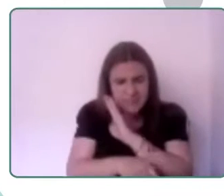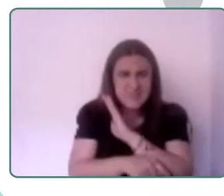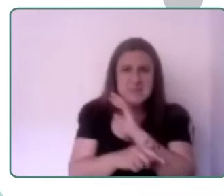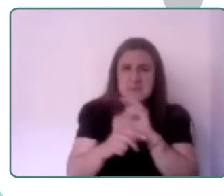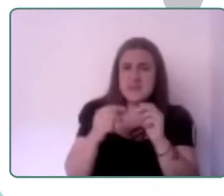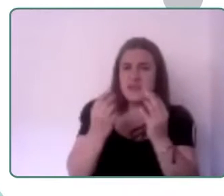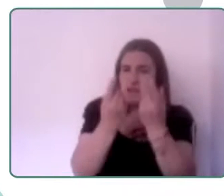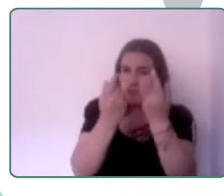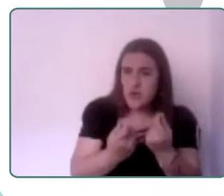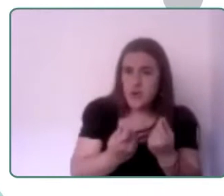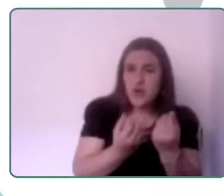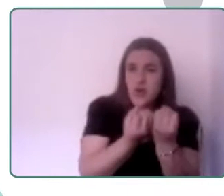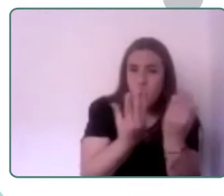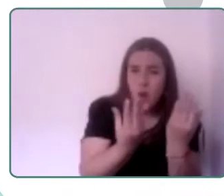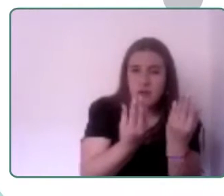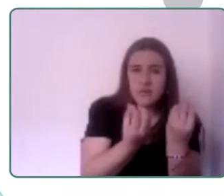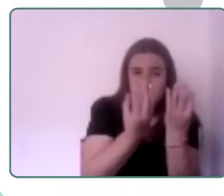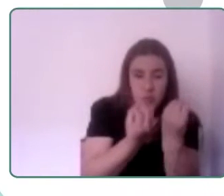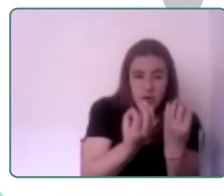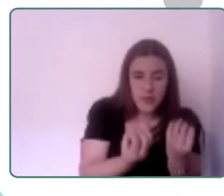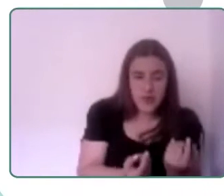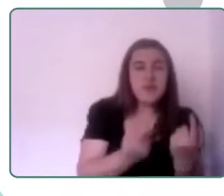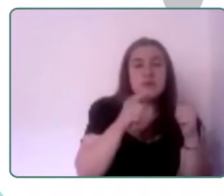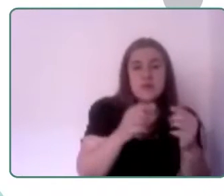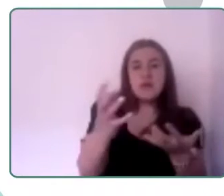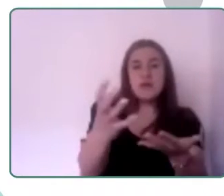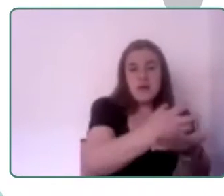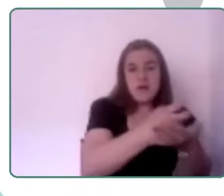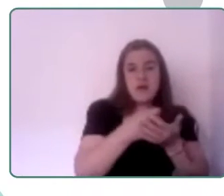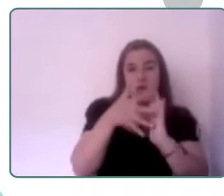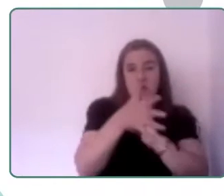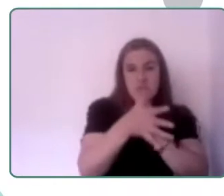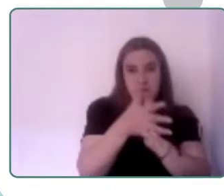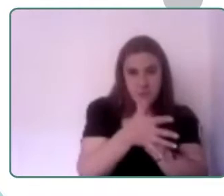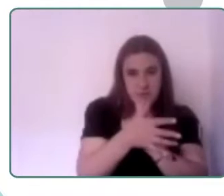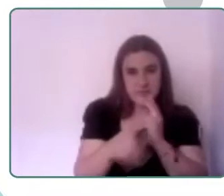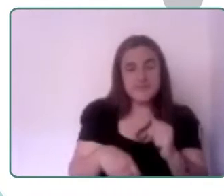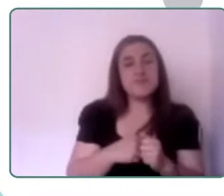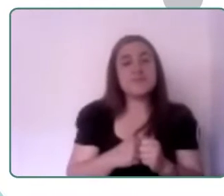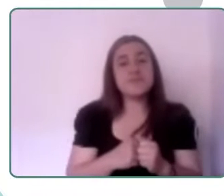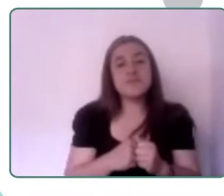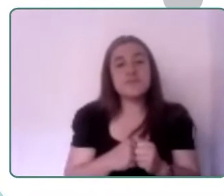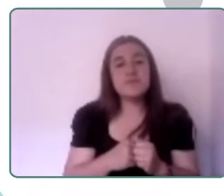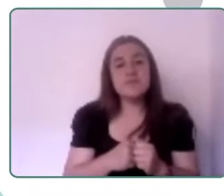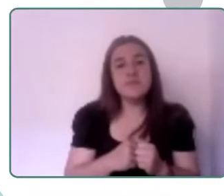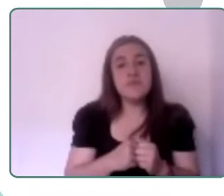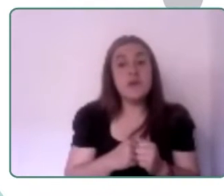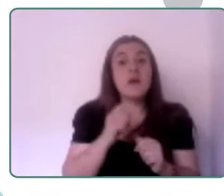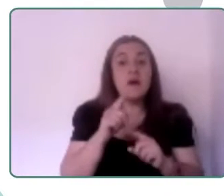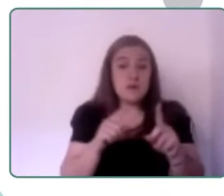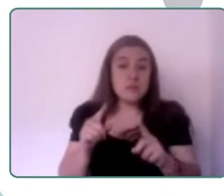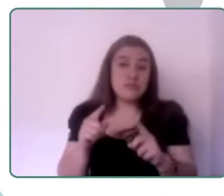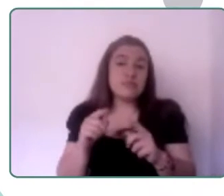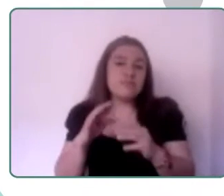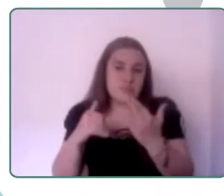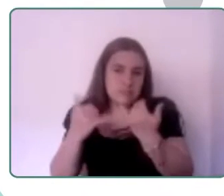hicimos recolección de información desde estas dos perspectivas, los cuales fueron interpretados